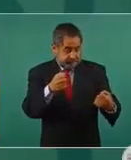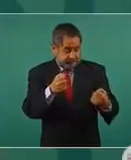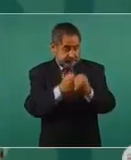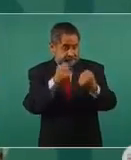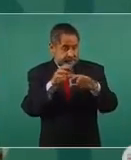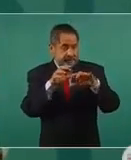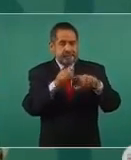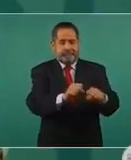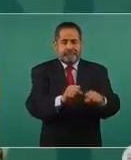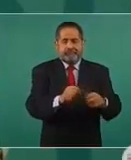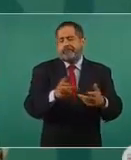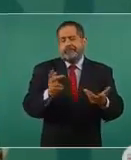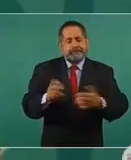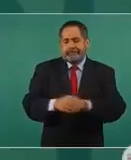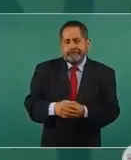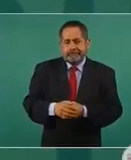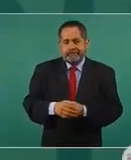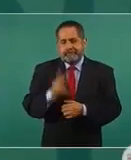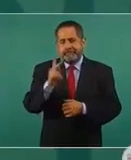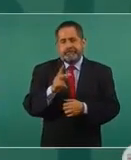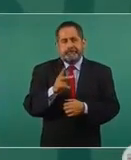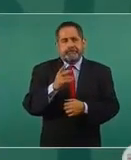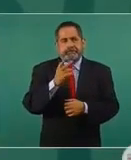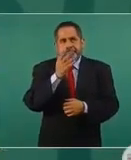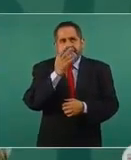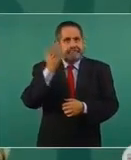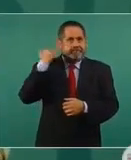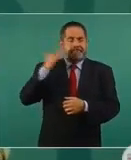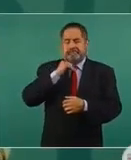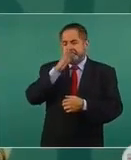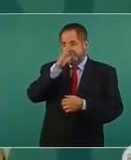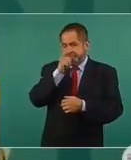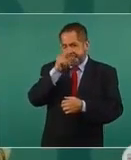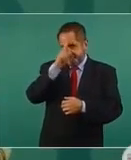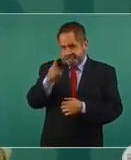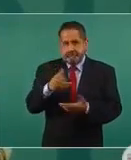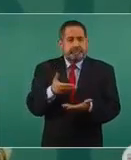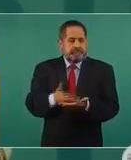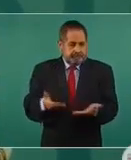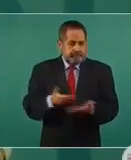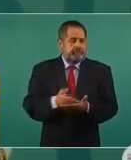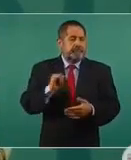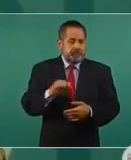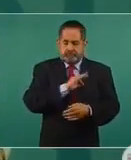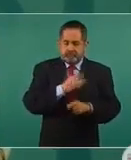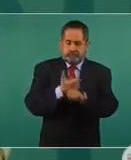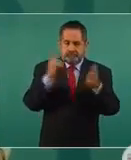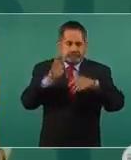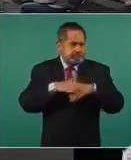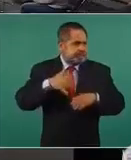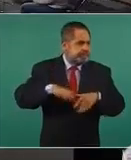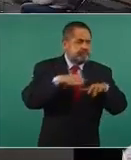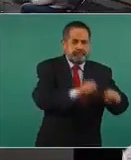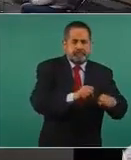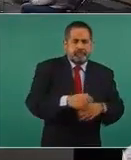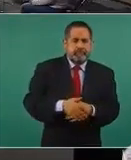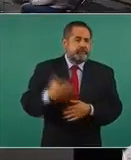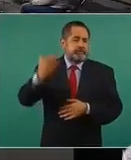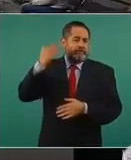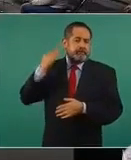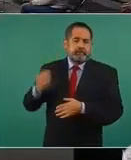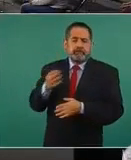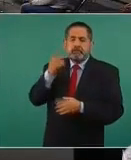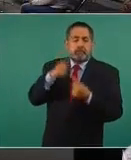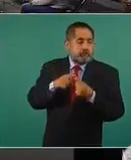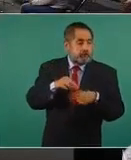y entonces pudiera uno actuar única y exclusivamente en flagrancia delincuencial. No había otra